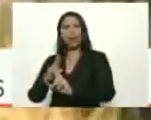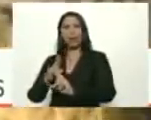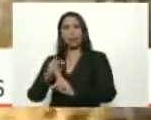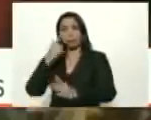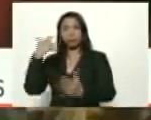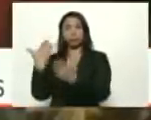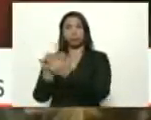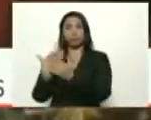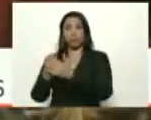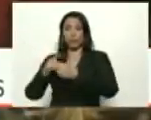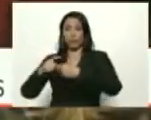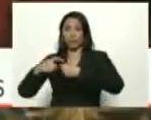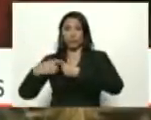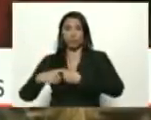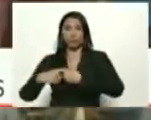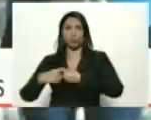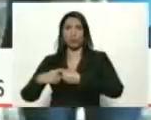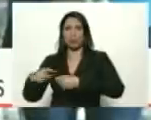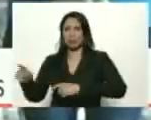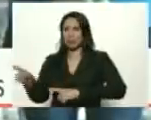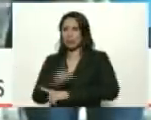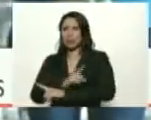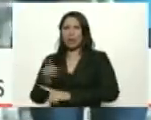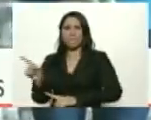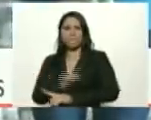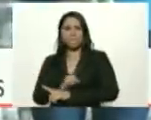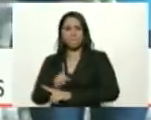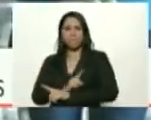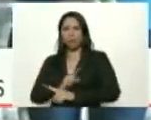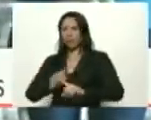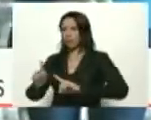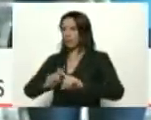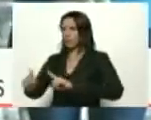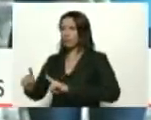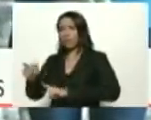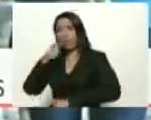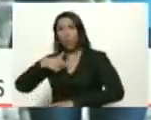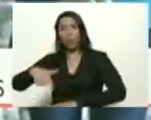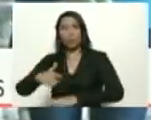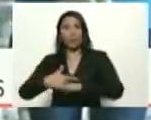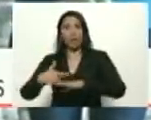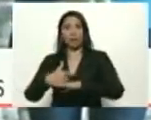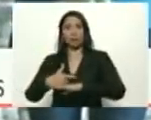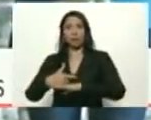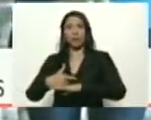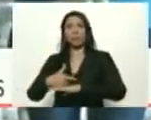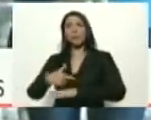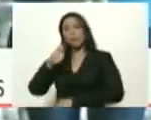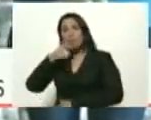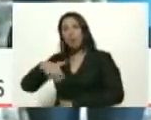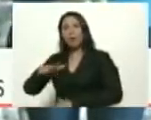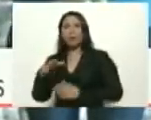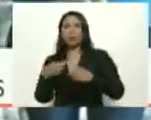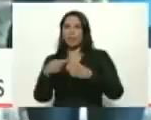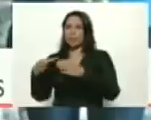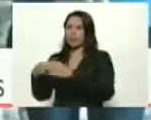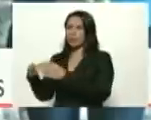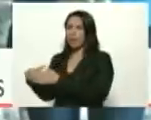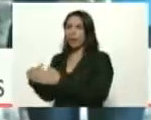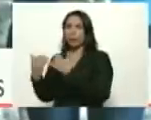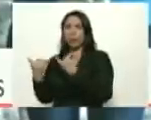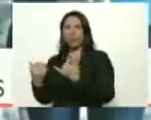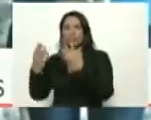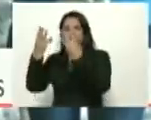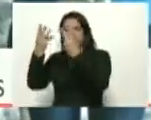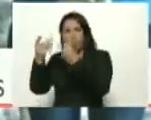la incorporación activa del gobierno y del pueblo organizado al hecho productivo. Presidente, con estos